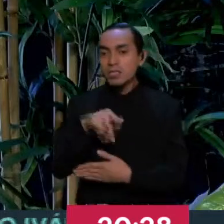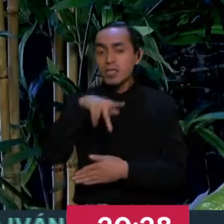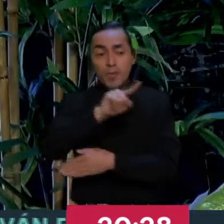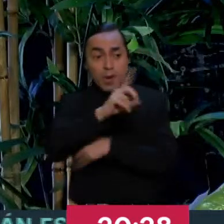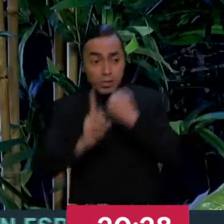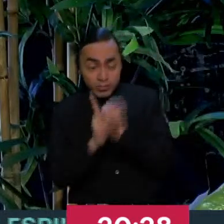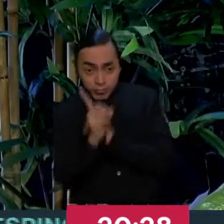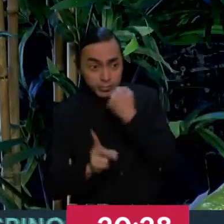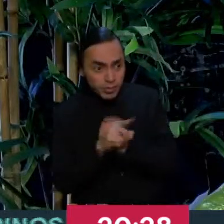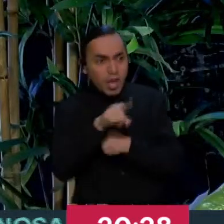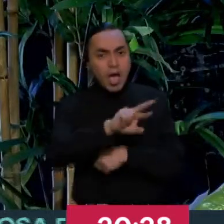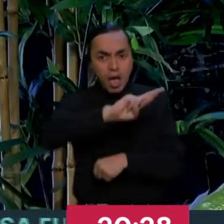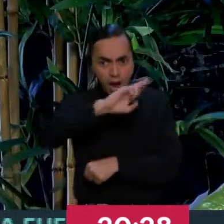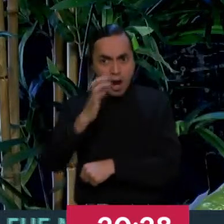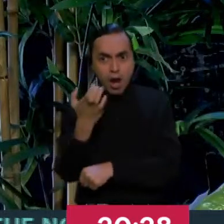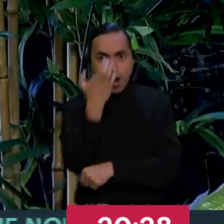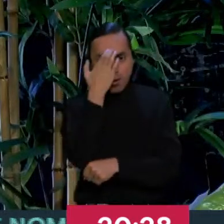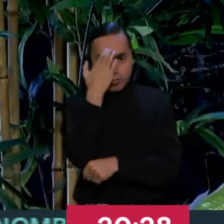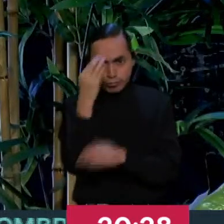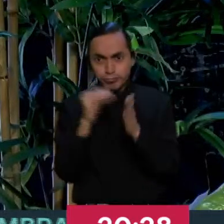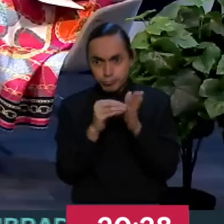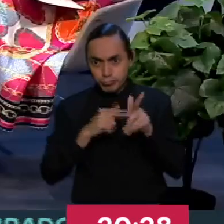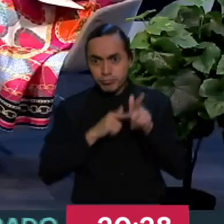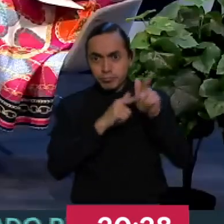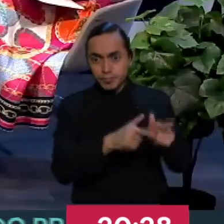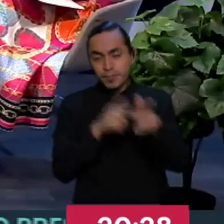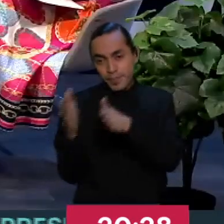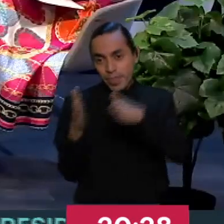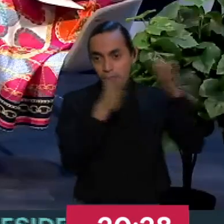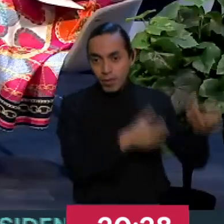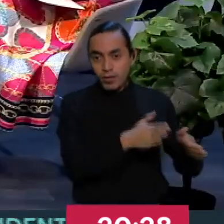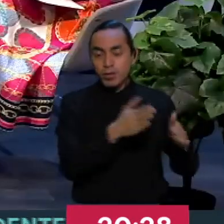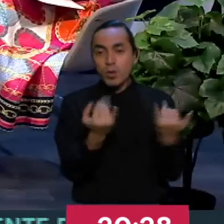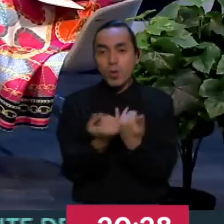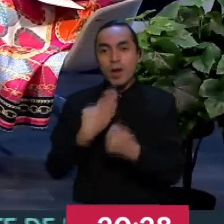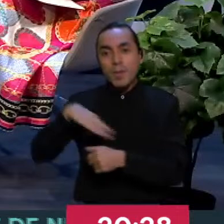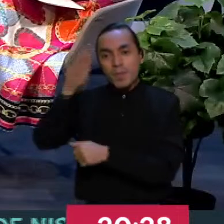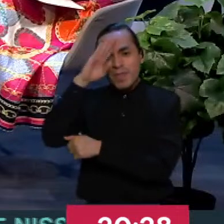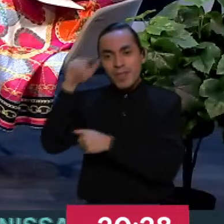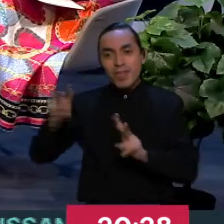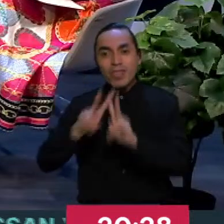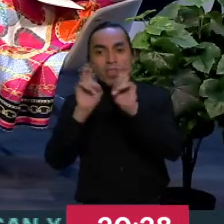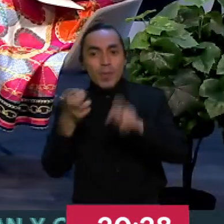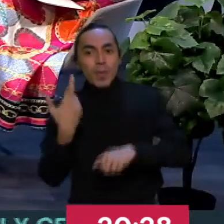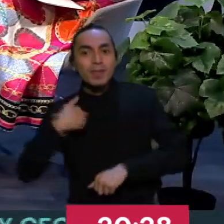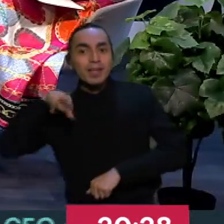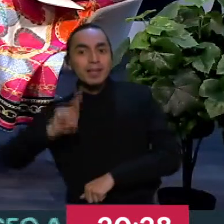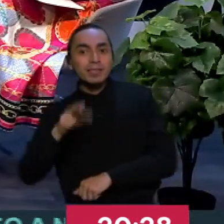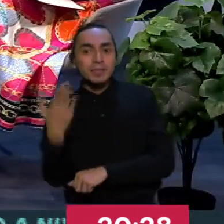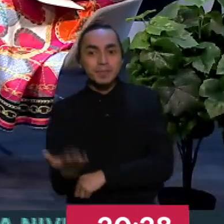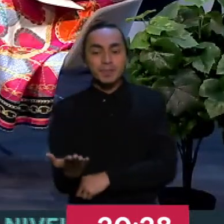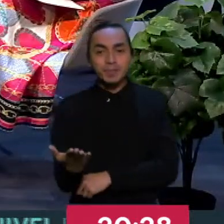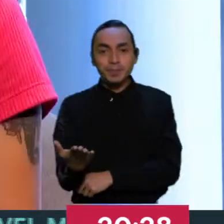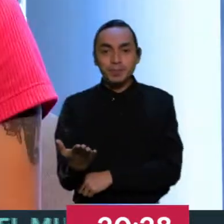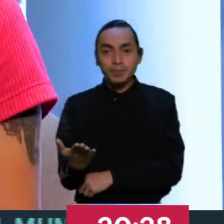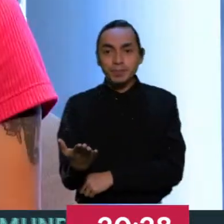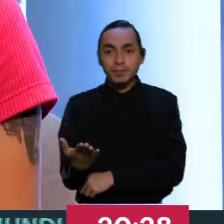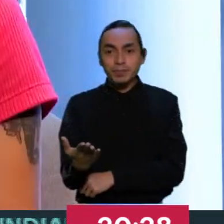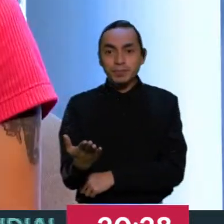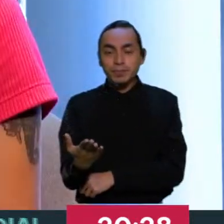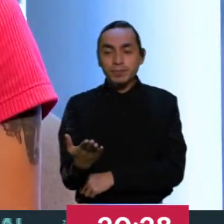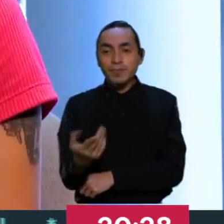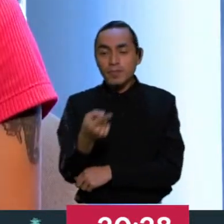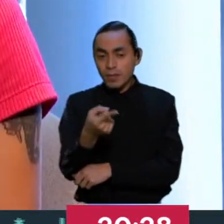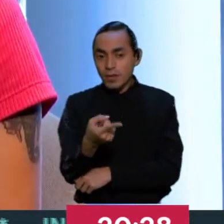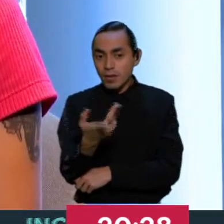problema sigue ahí reconocido. Eso por un lado. Por otro lado, también pensando en el tema de la representatividad, ¿qué tan